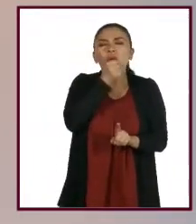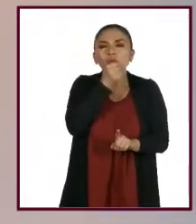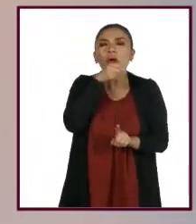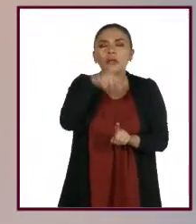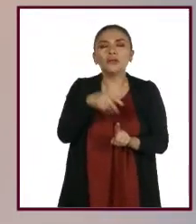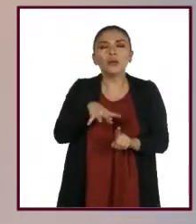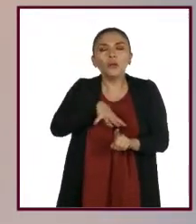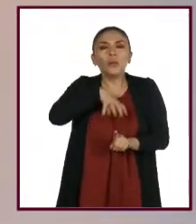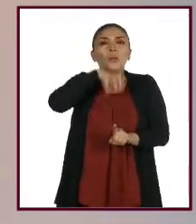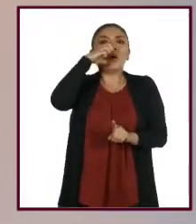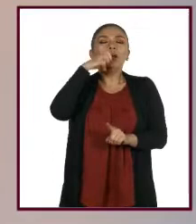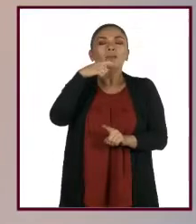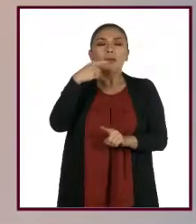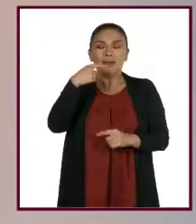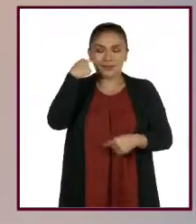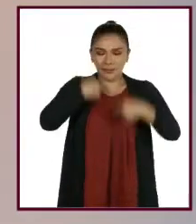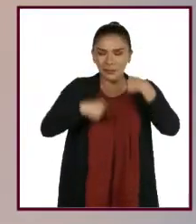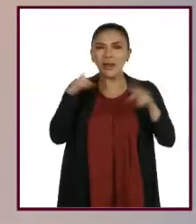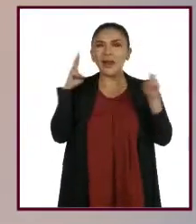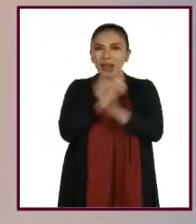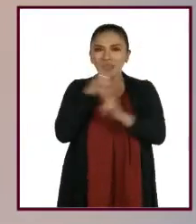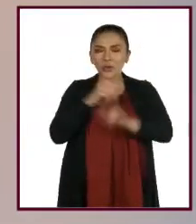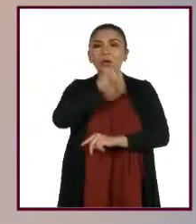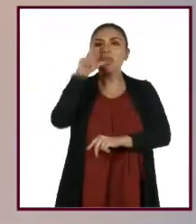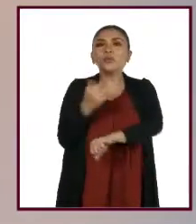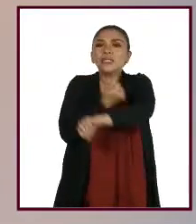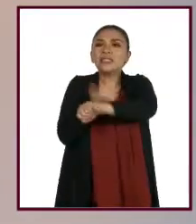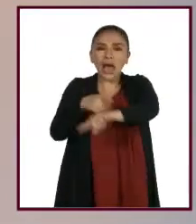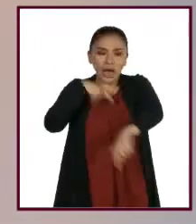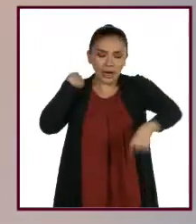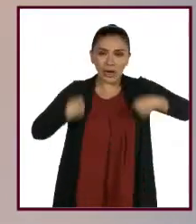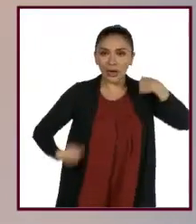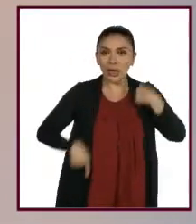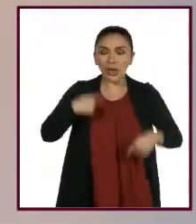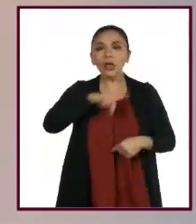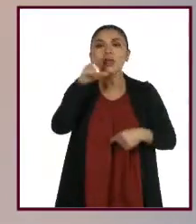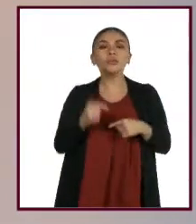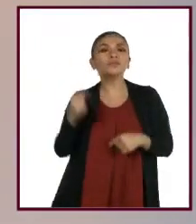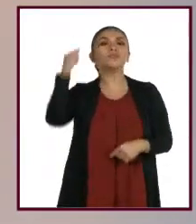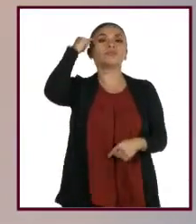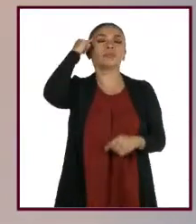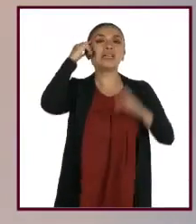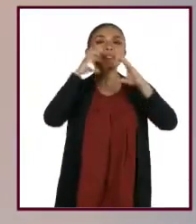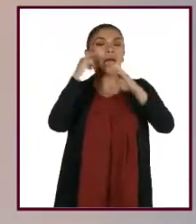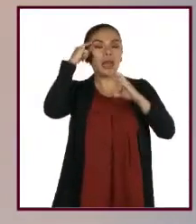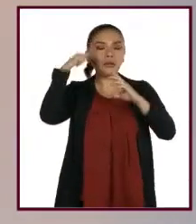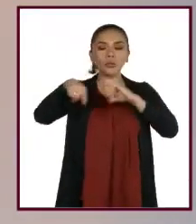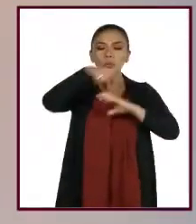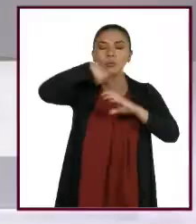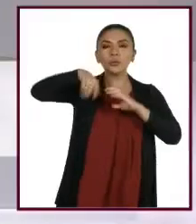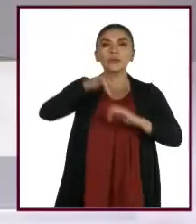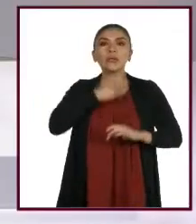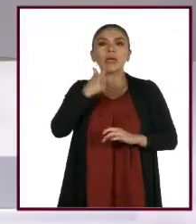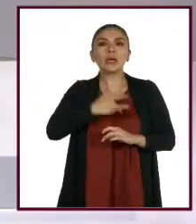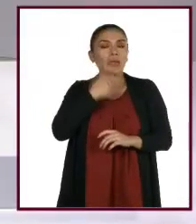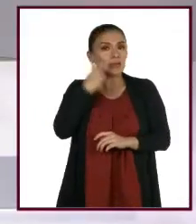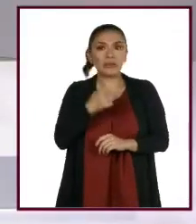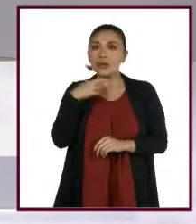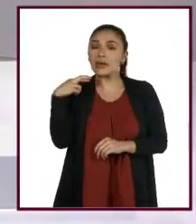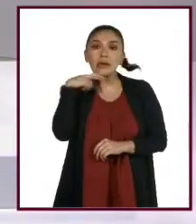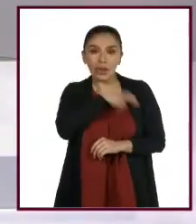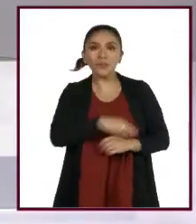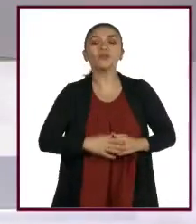sistema respiratorio, sistema circulatorio y posteriormente en sistema nervioso central, el cerebro.